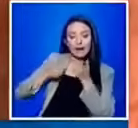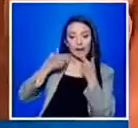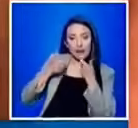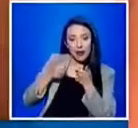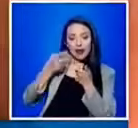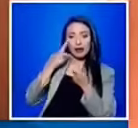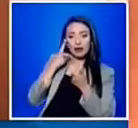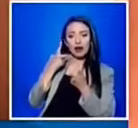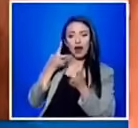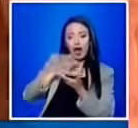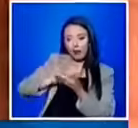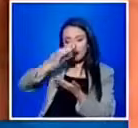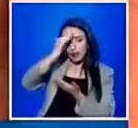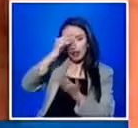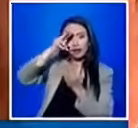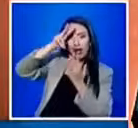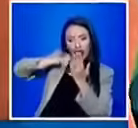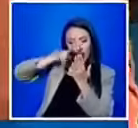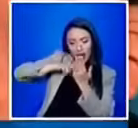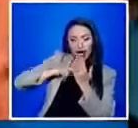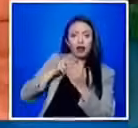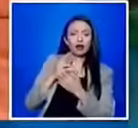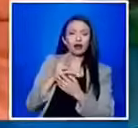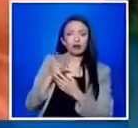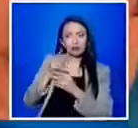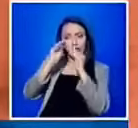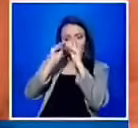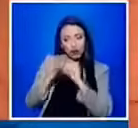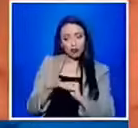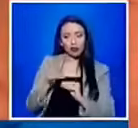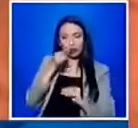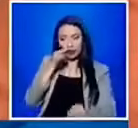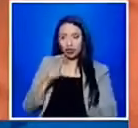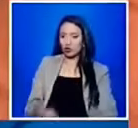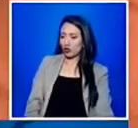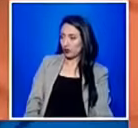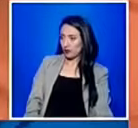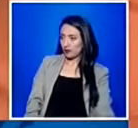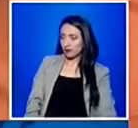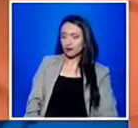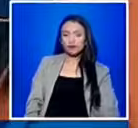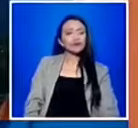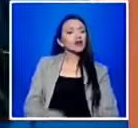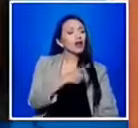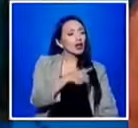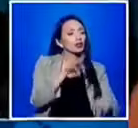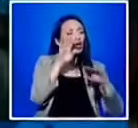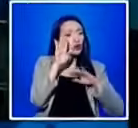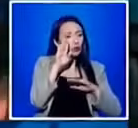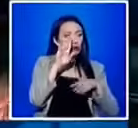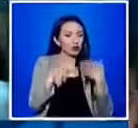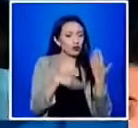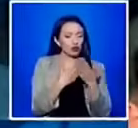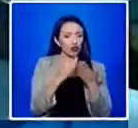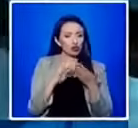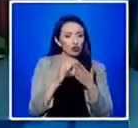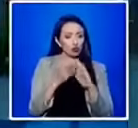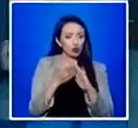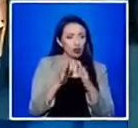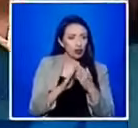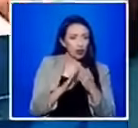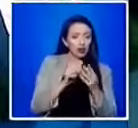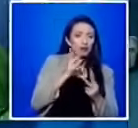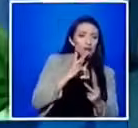integral y formativo de las personas. Es un compromiso de todos, ¿no? Es de toda la comunidad